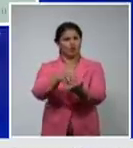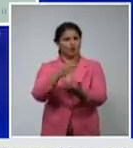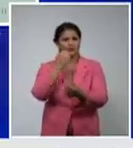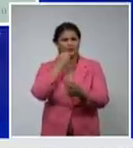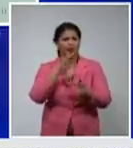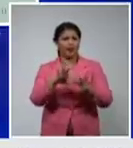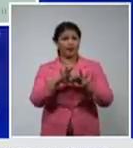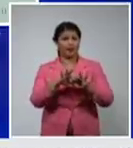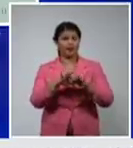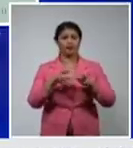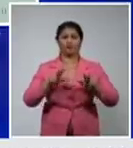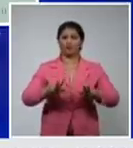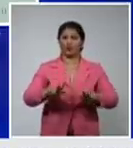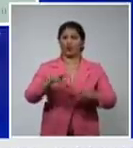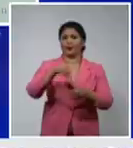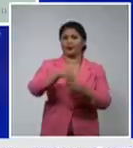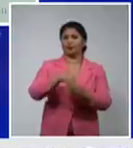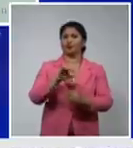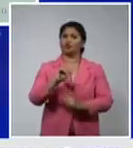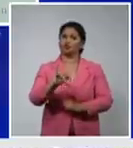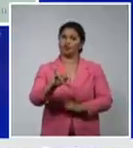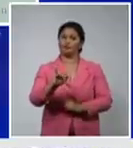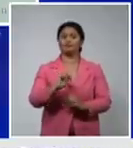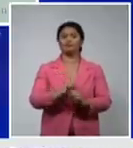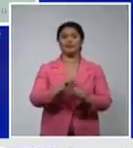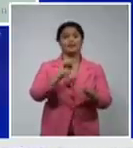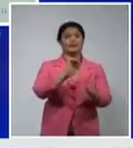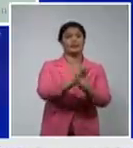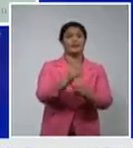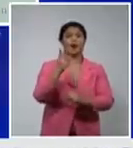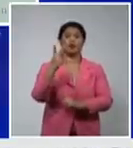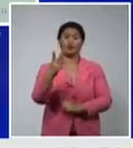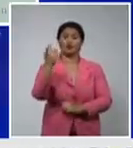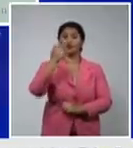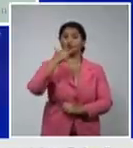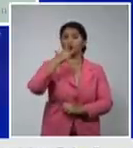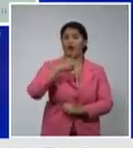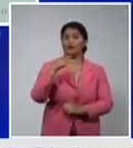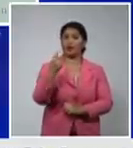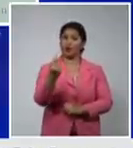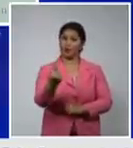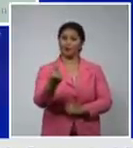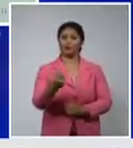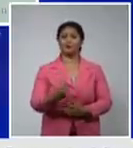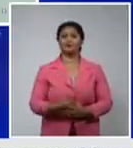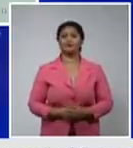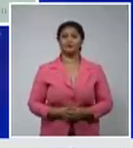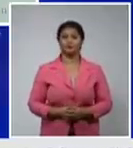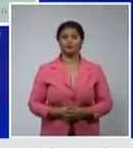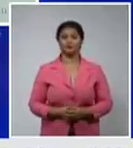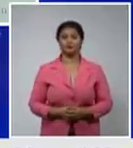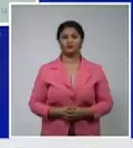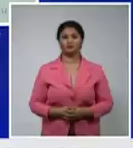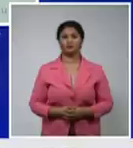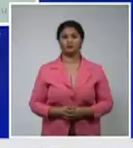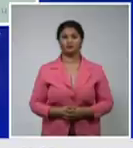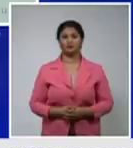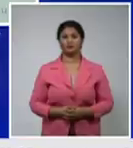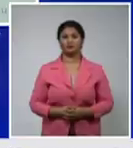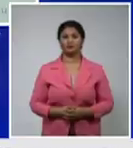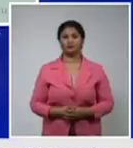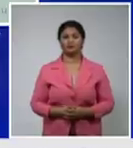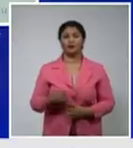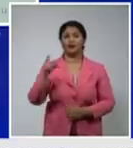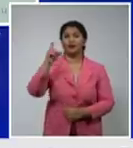Morón, 6, Chambas 2 y Ciego de Ávila 1. Camagüey, provincia que también ha